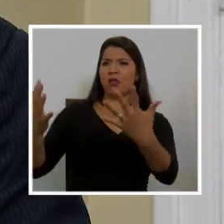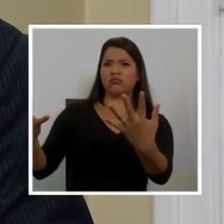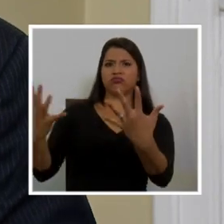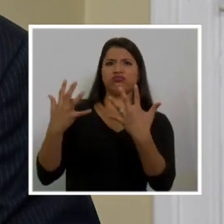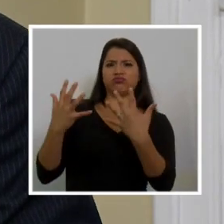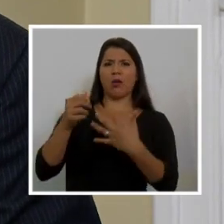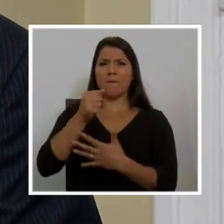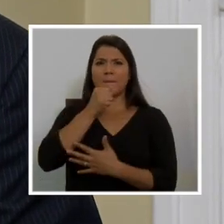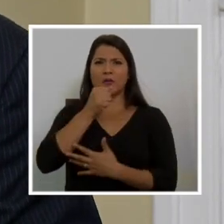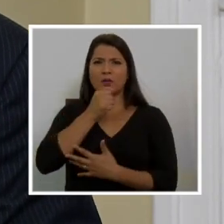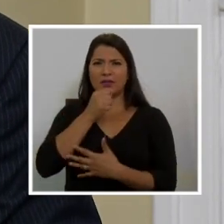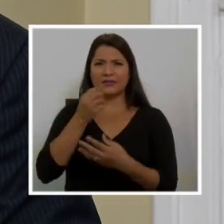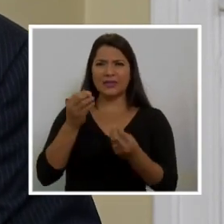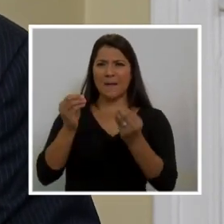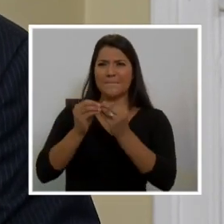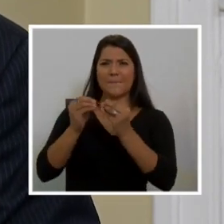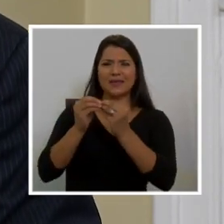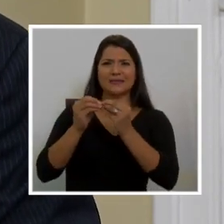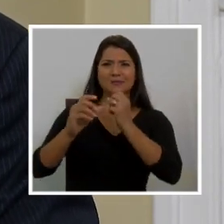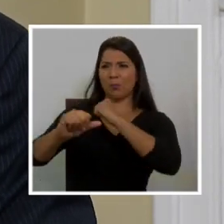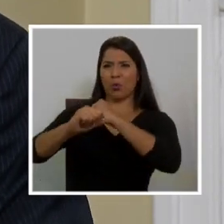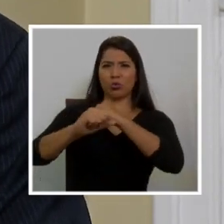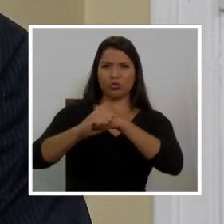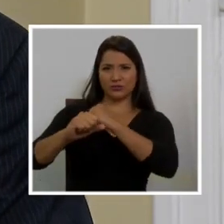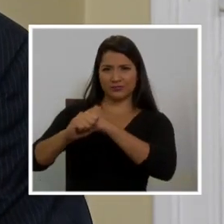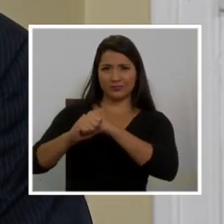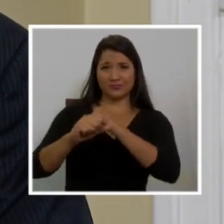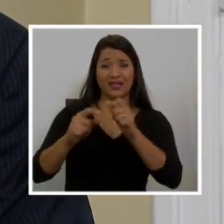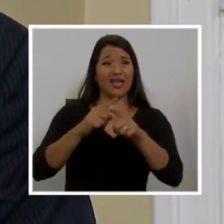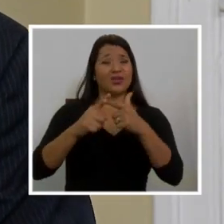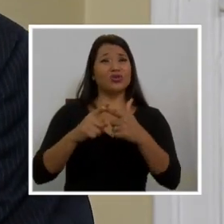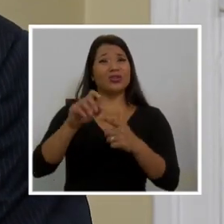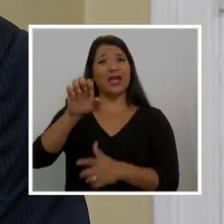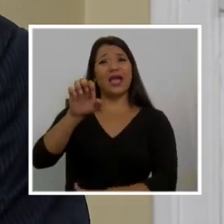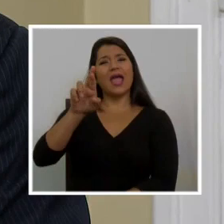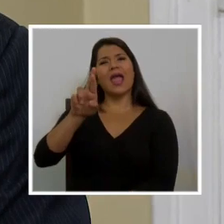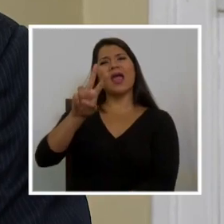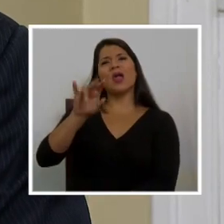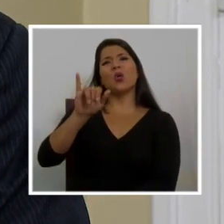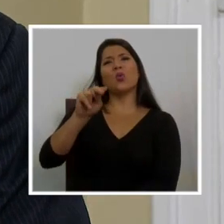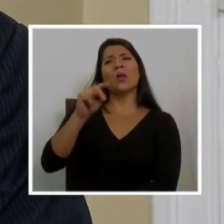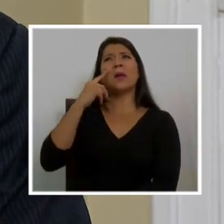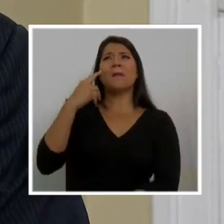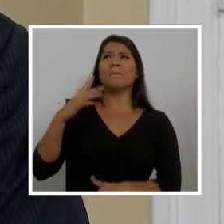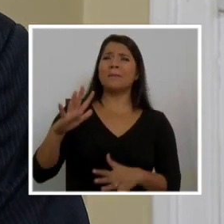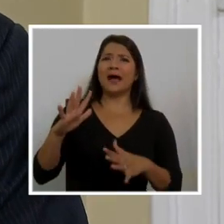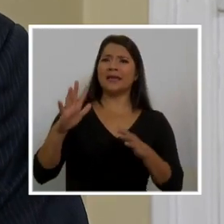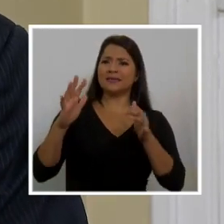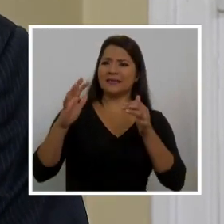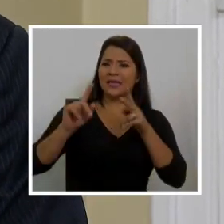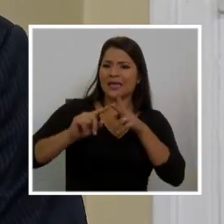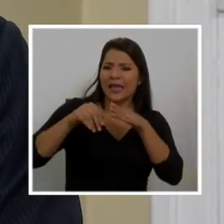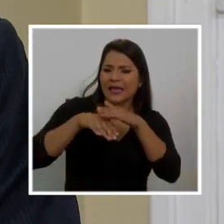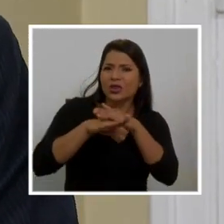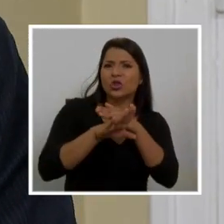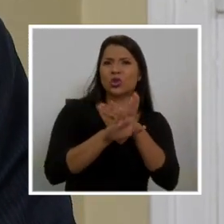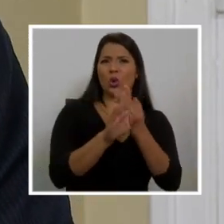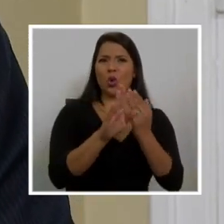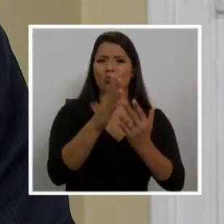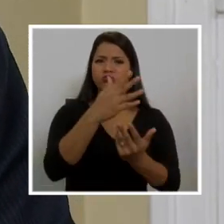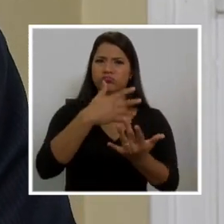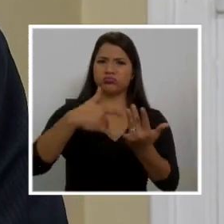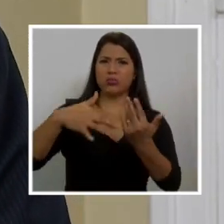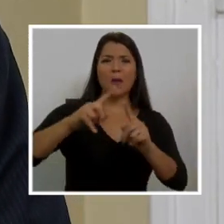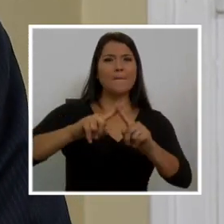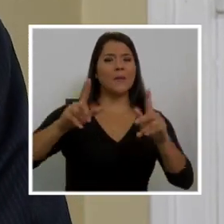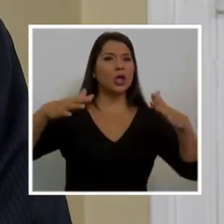mercadeo político. En el caso de Erwin parece que está jugando en primera división, pero todavía no está en el nivel para llegar a